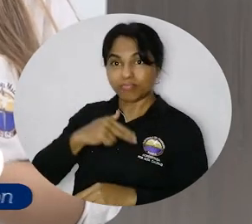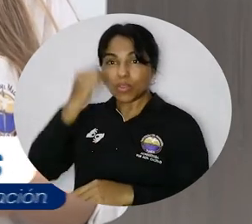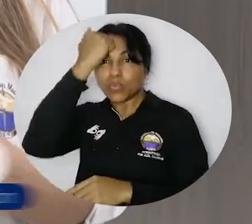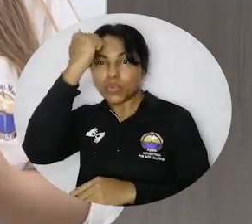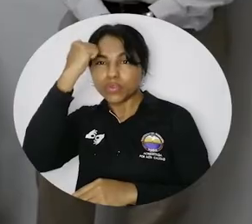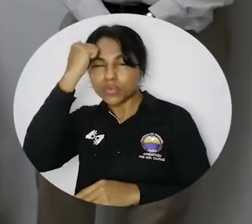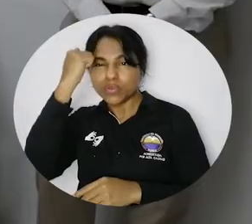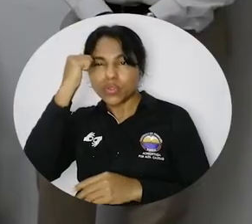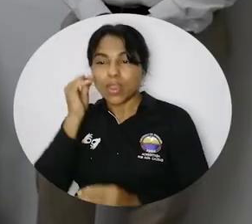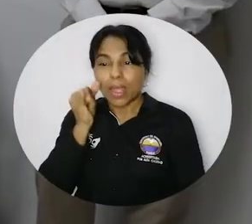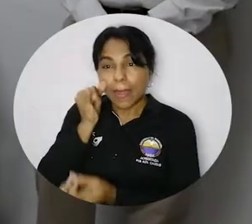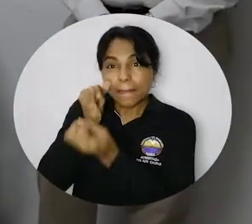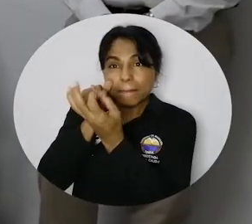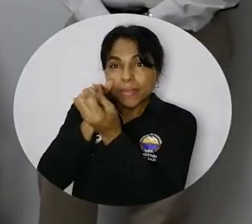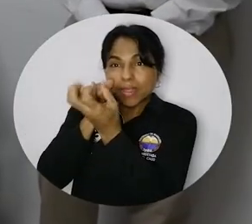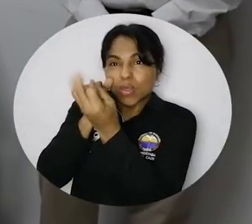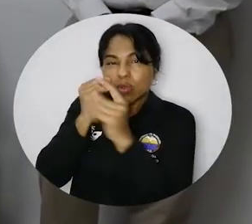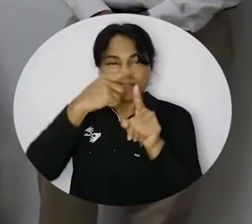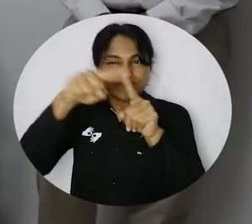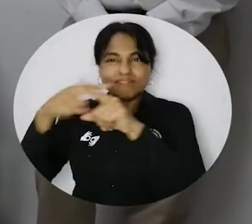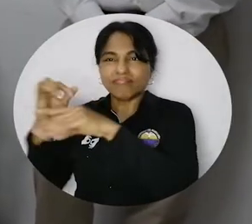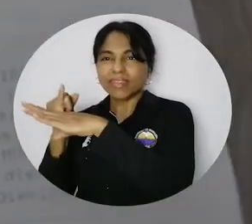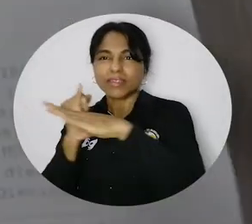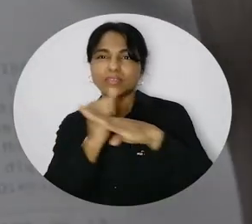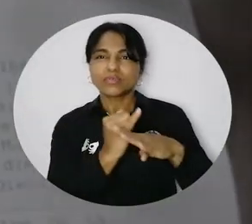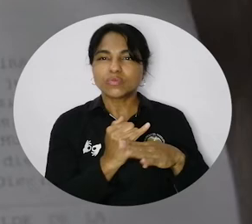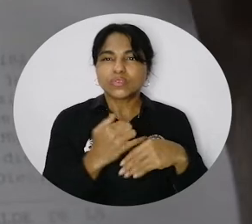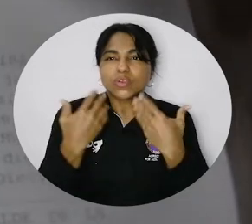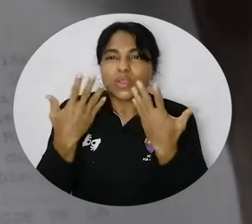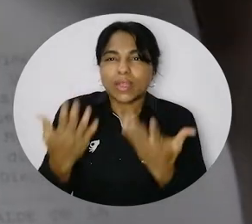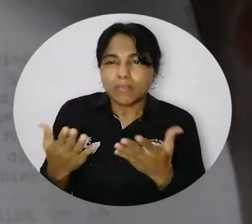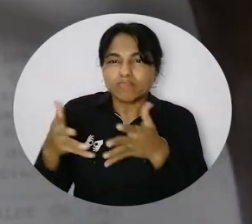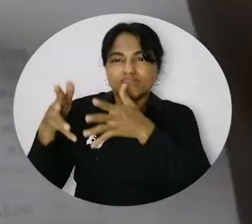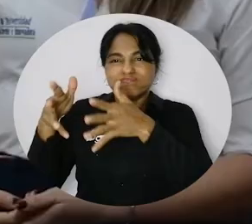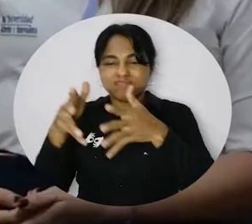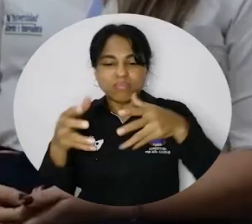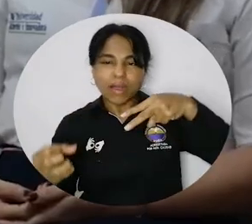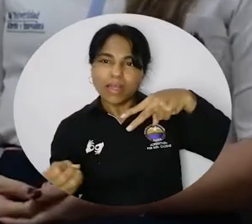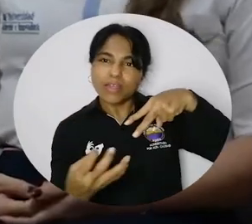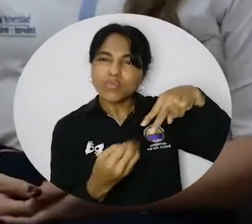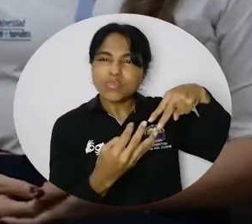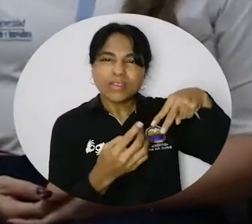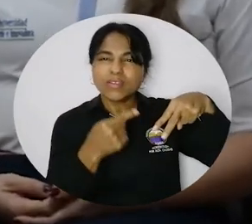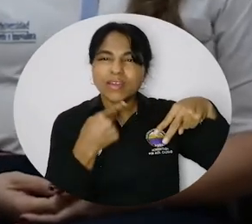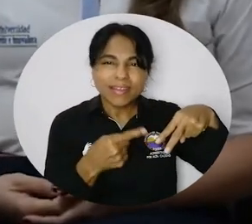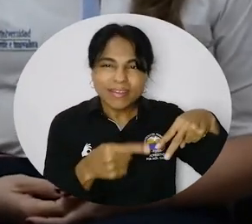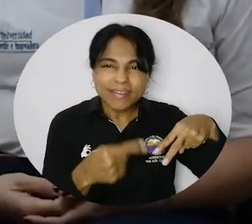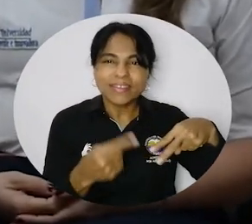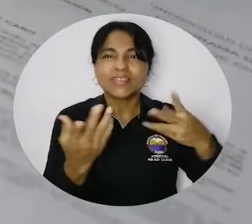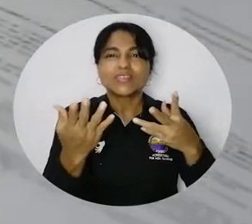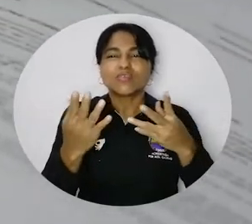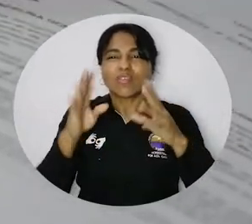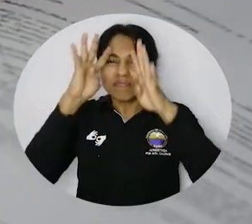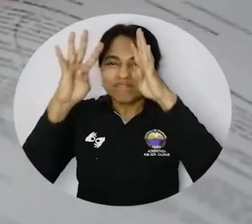los maestros desde la pedagogía en cualquier institución con respecto a la educación que se lleva precisamente